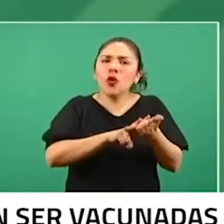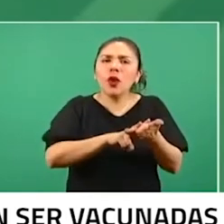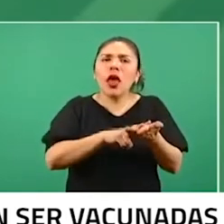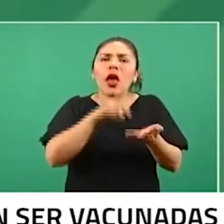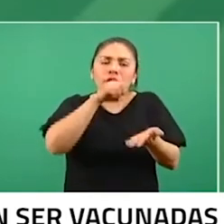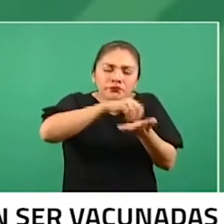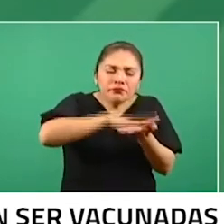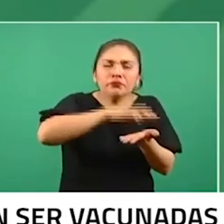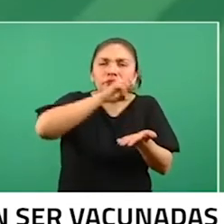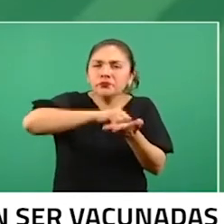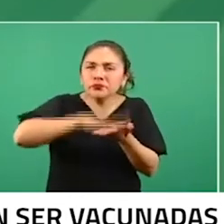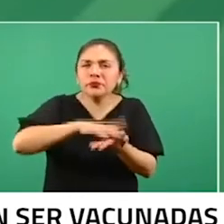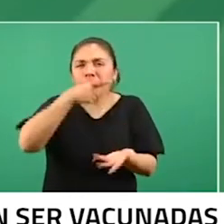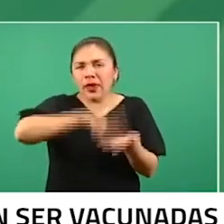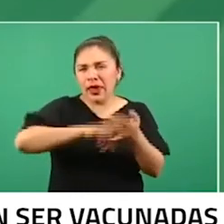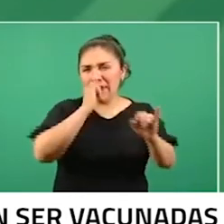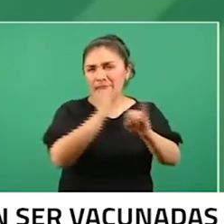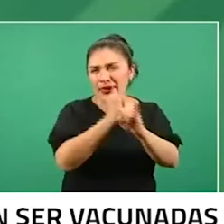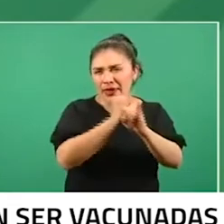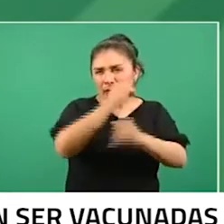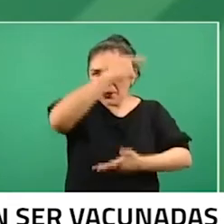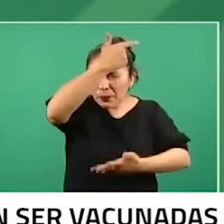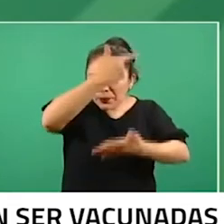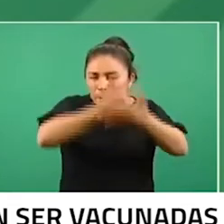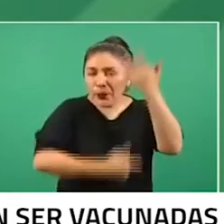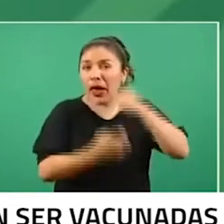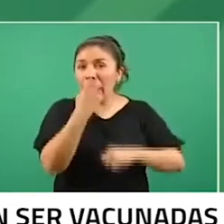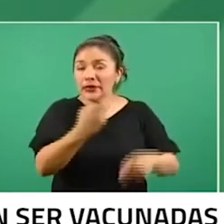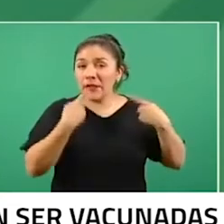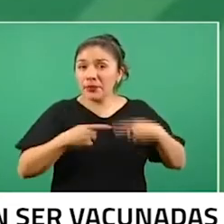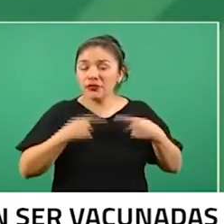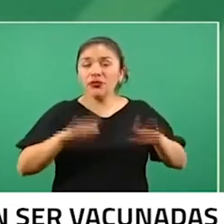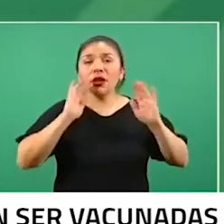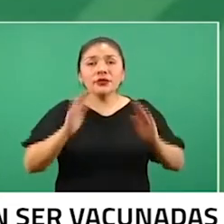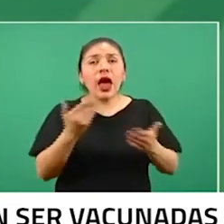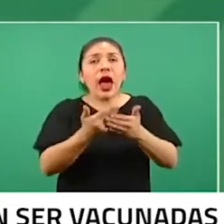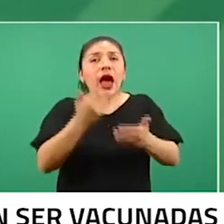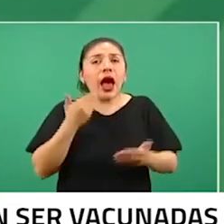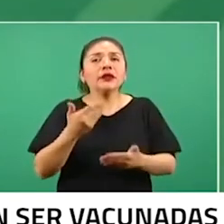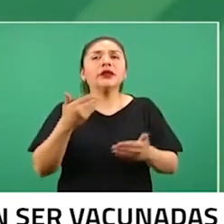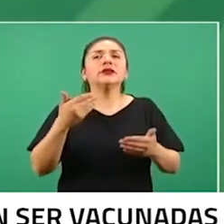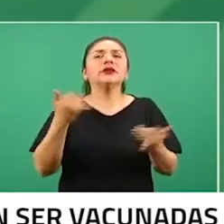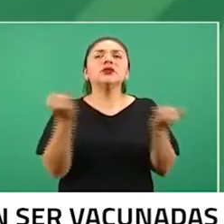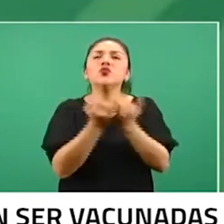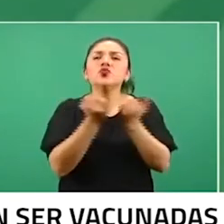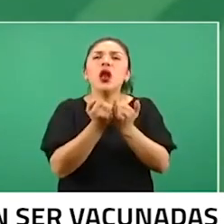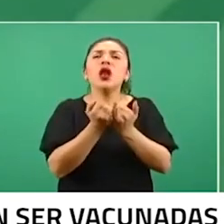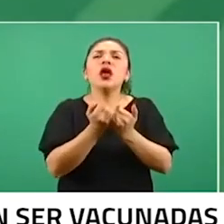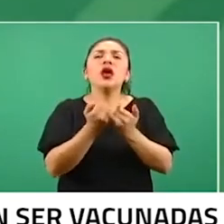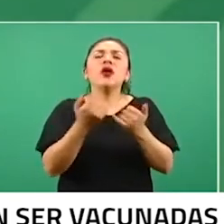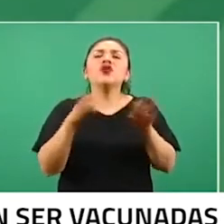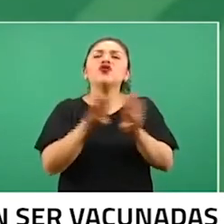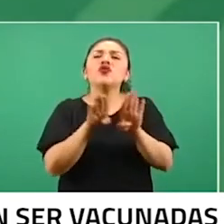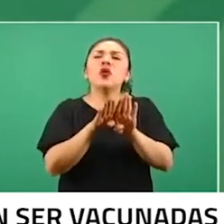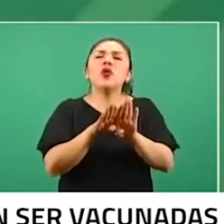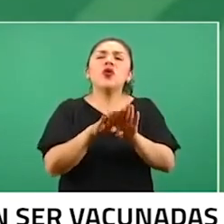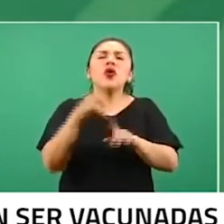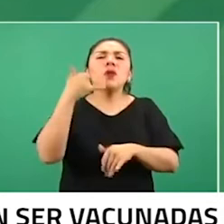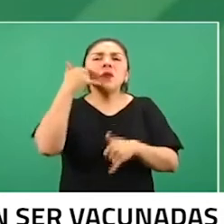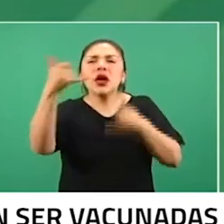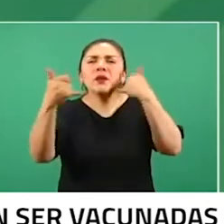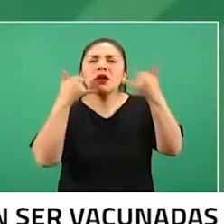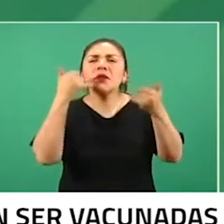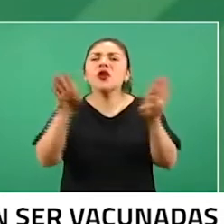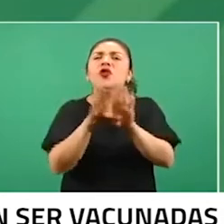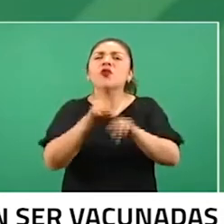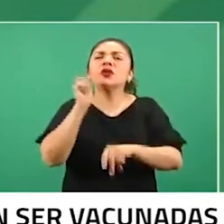.salud.gob.mx, a todas las personas a las que ya se les había hecho un llamado a través de las personas que se determinan